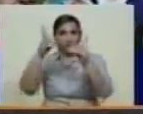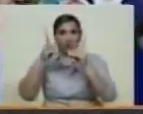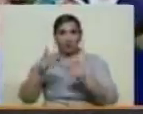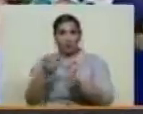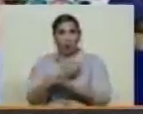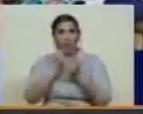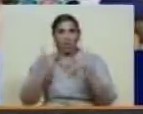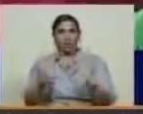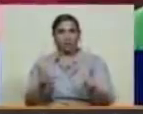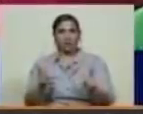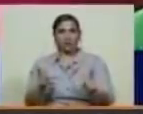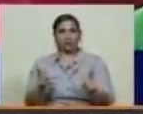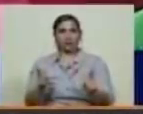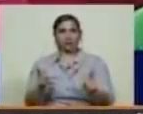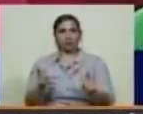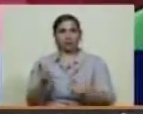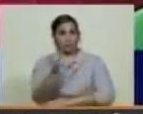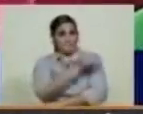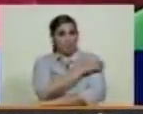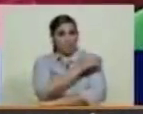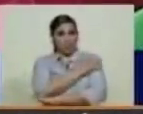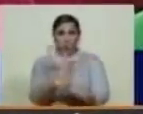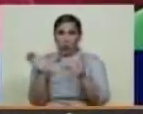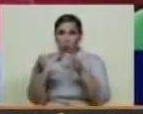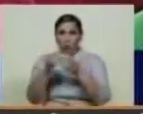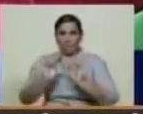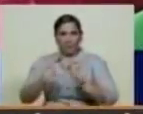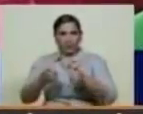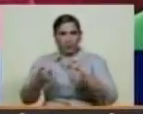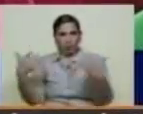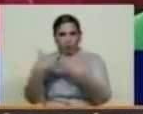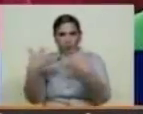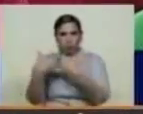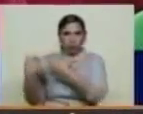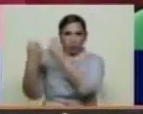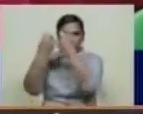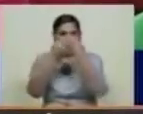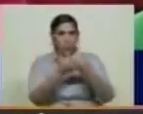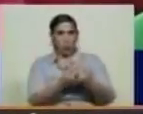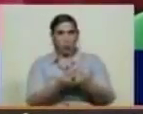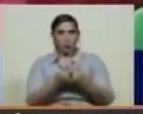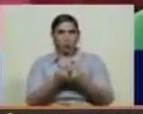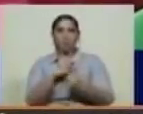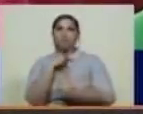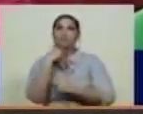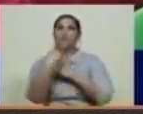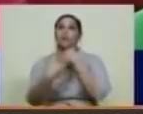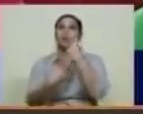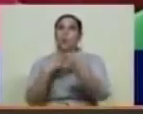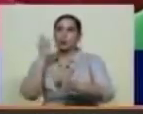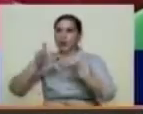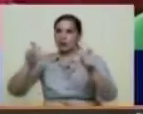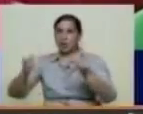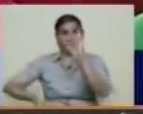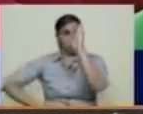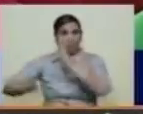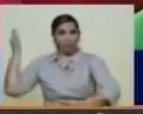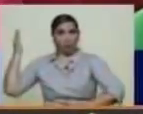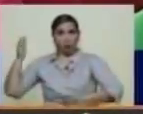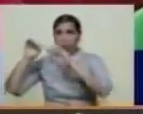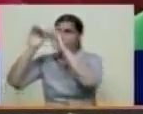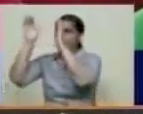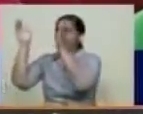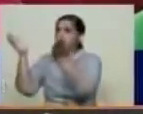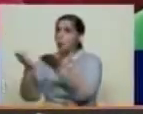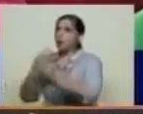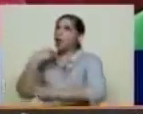Cuando la derecha comenzó con la guerra económica, sus voceros que se fueron para el mundo sin